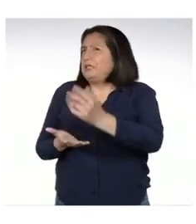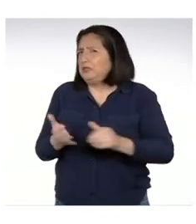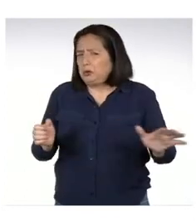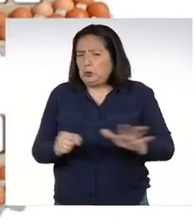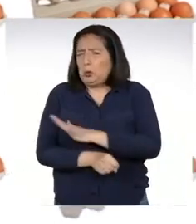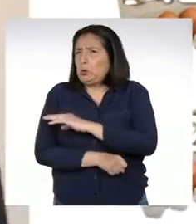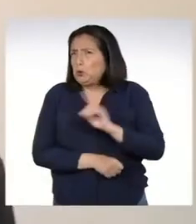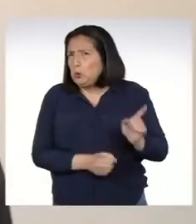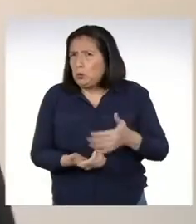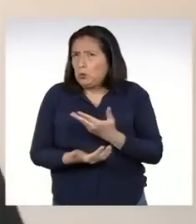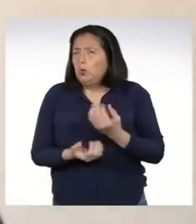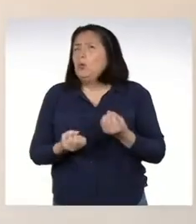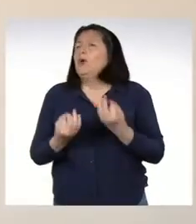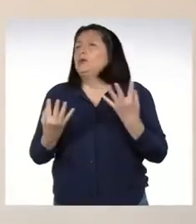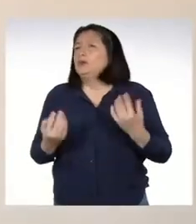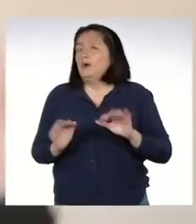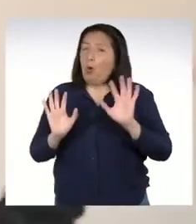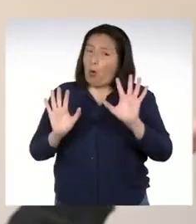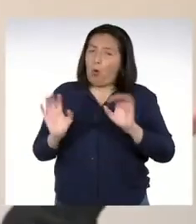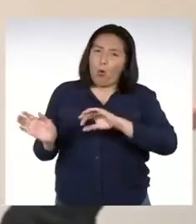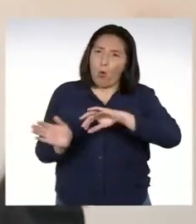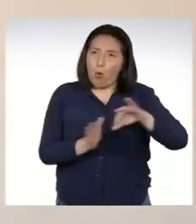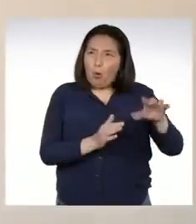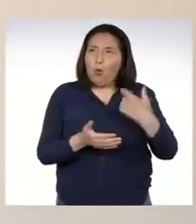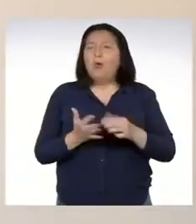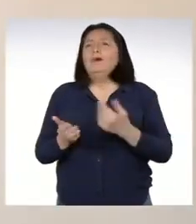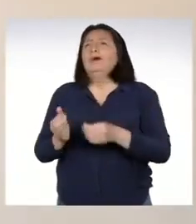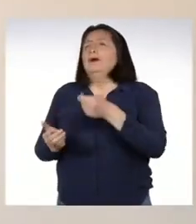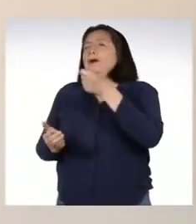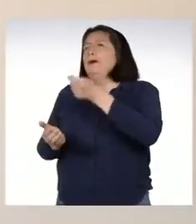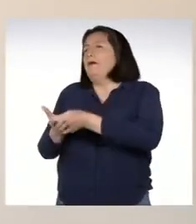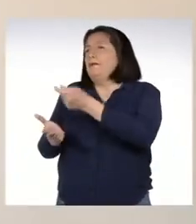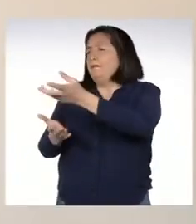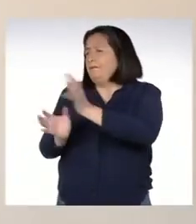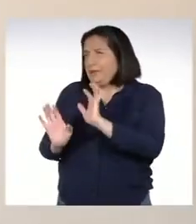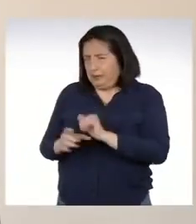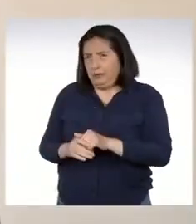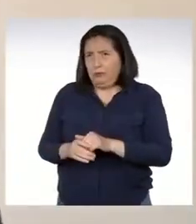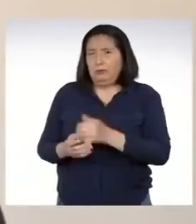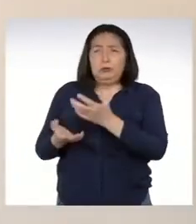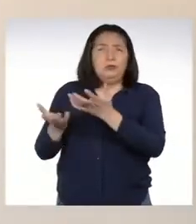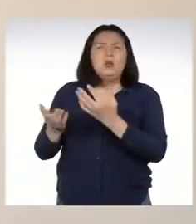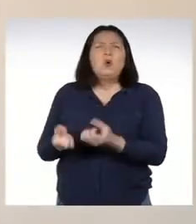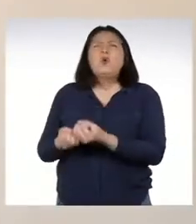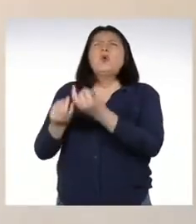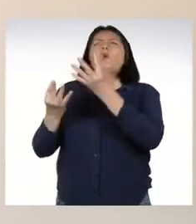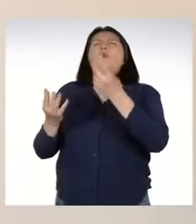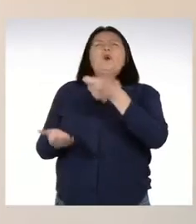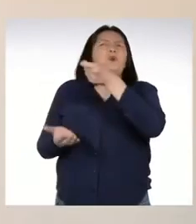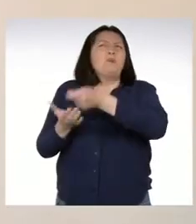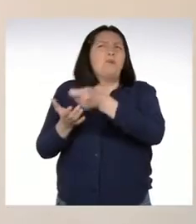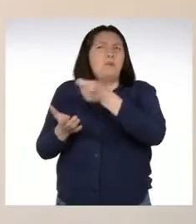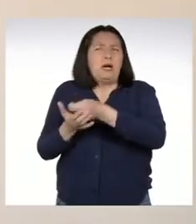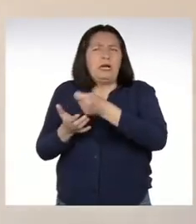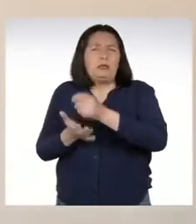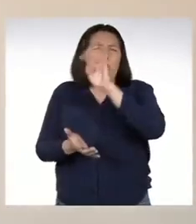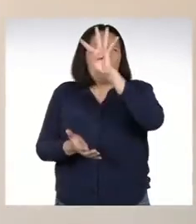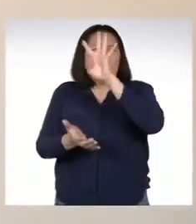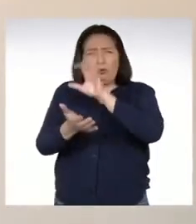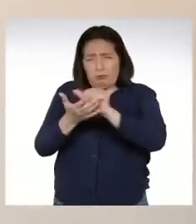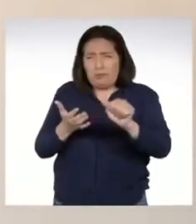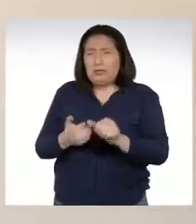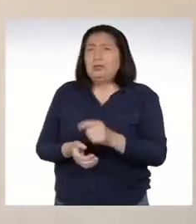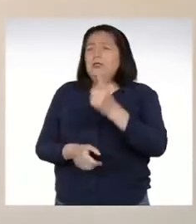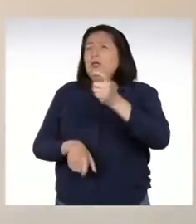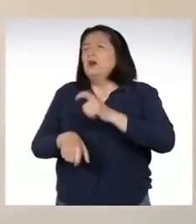total? O en el pago de servicios de monto fijo. ¿Cuánto pagaré por 4 meses